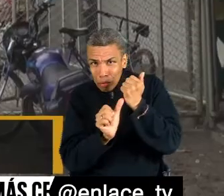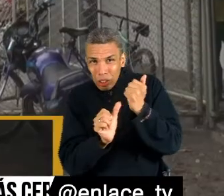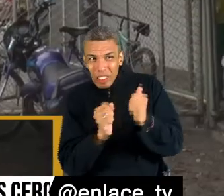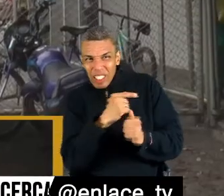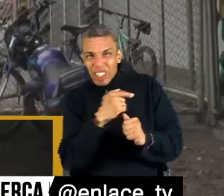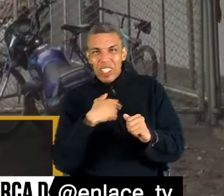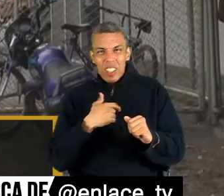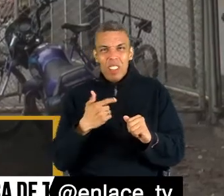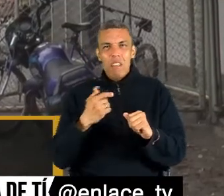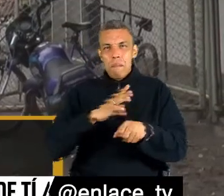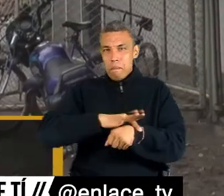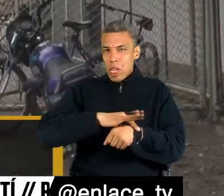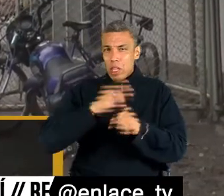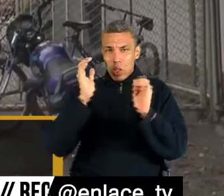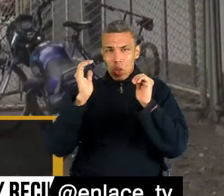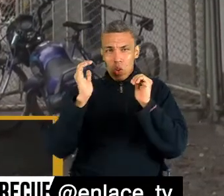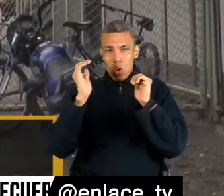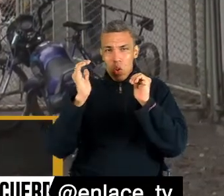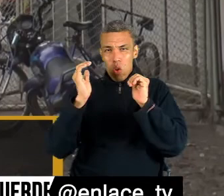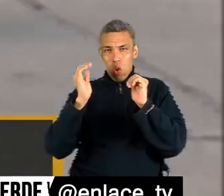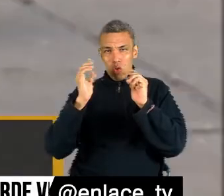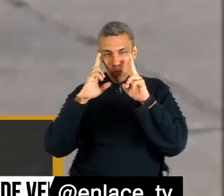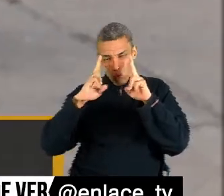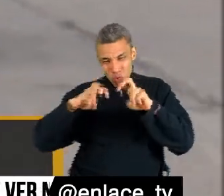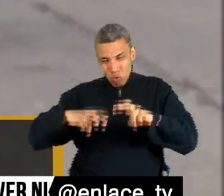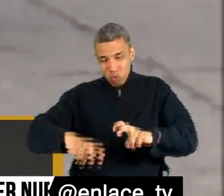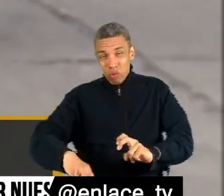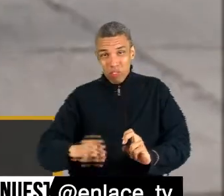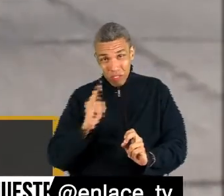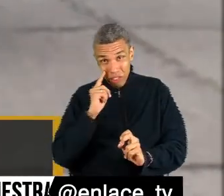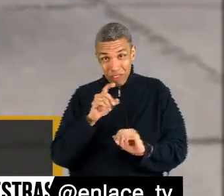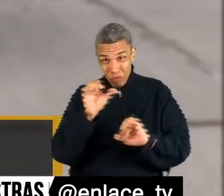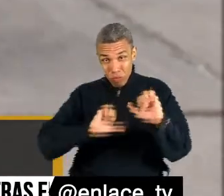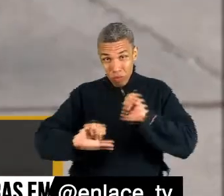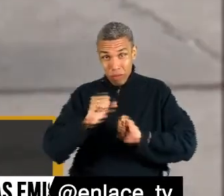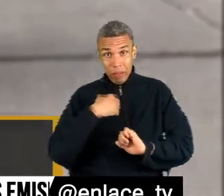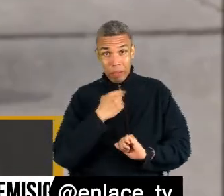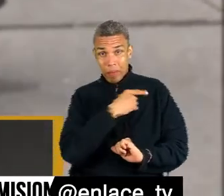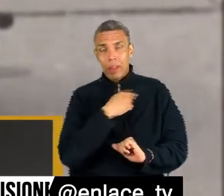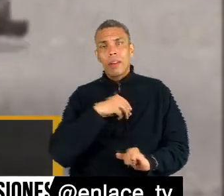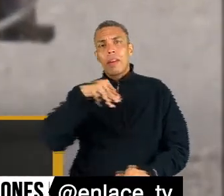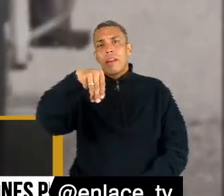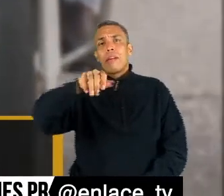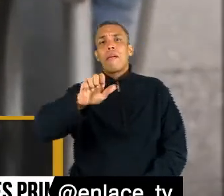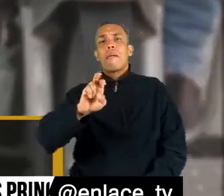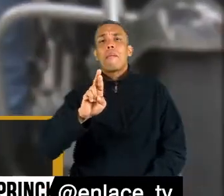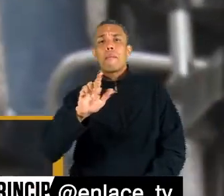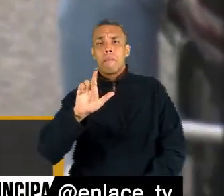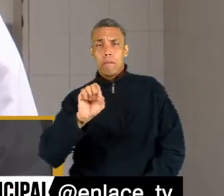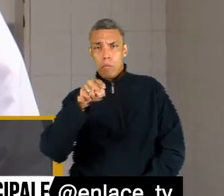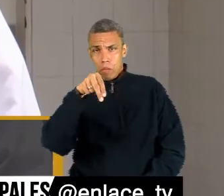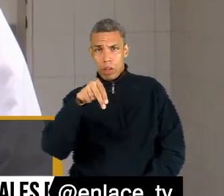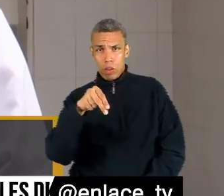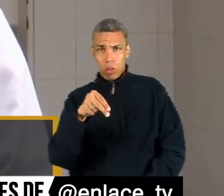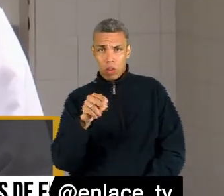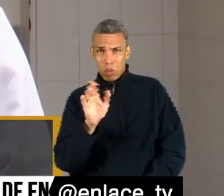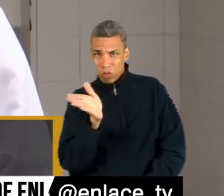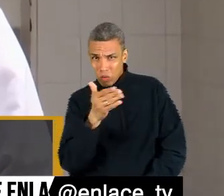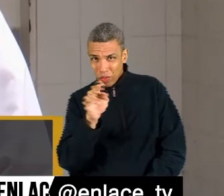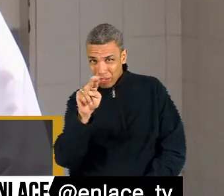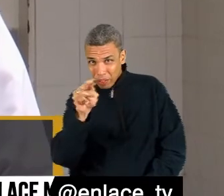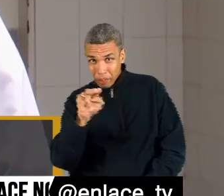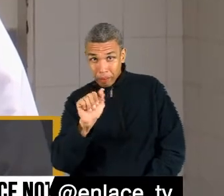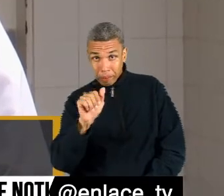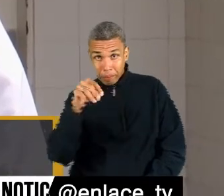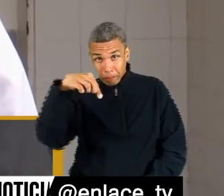Se trata del número de abusos sexuales cuyos presuntos responsables serían transportadores informales. Efectivamente, hemos observado en las últimas semanas se